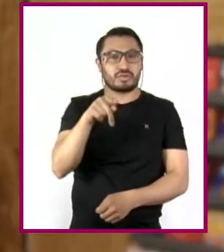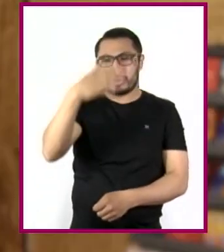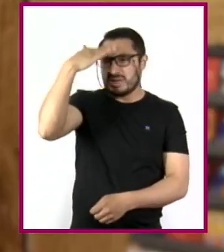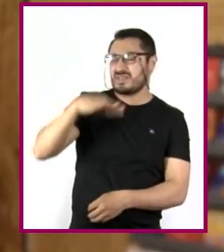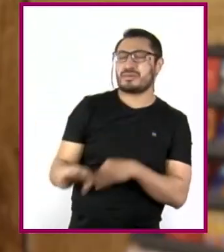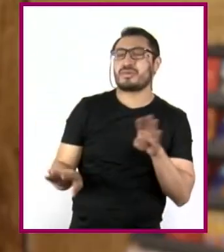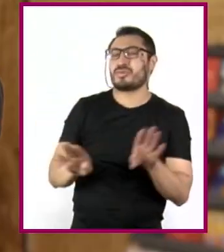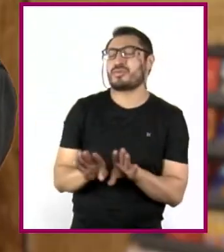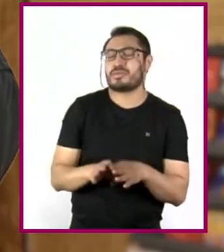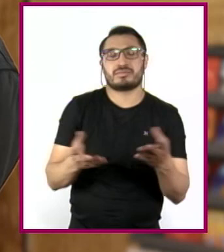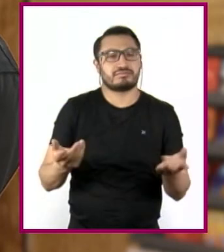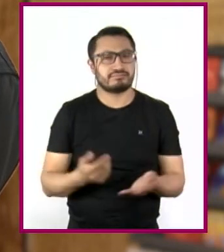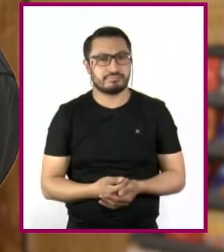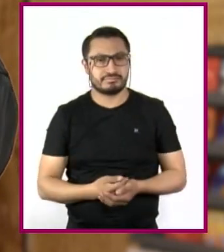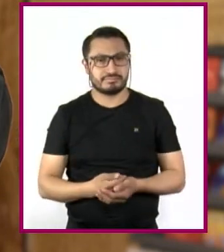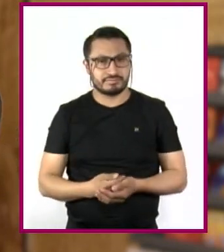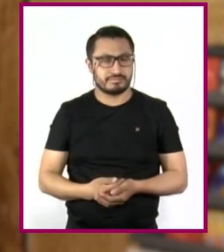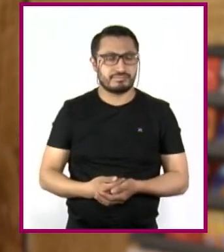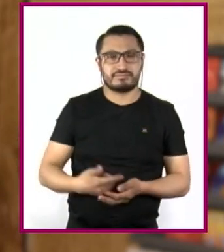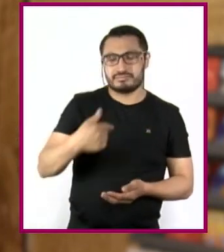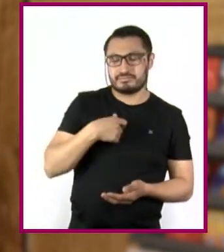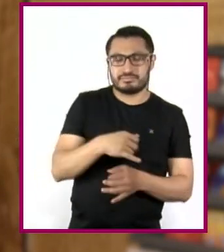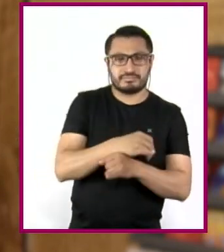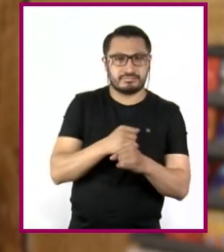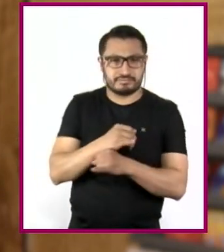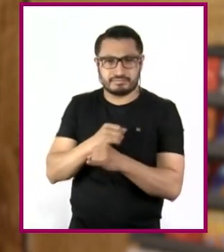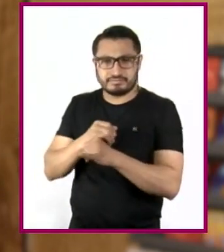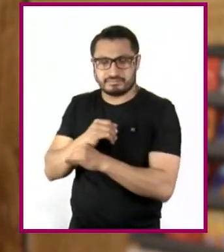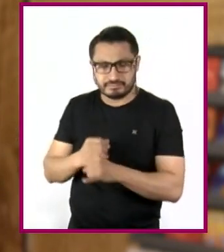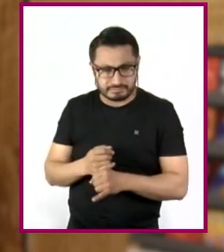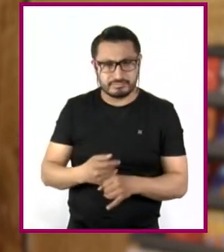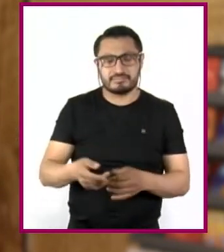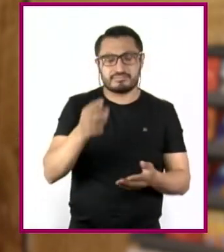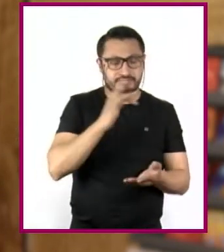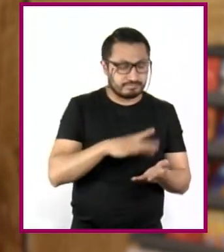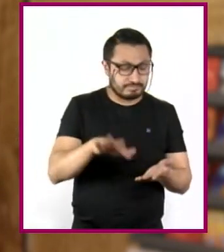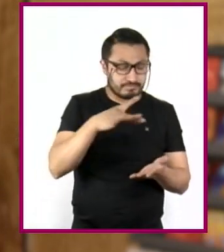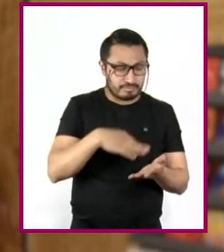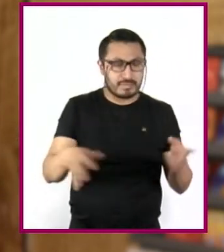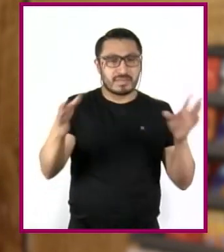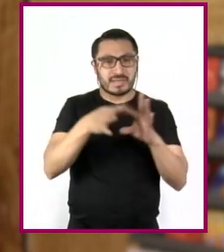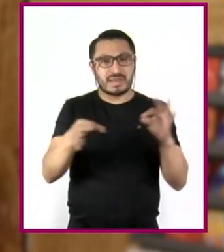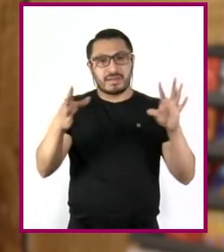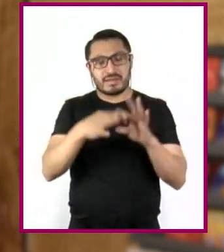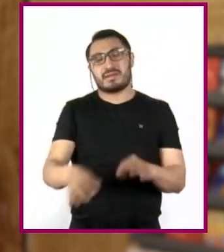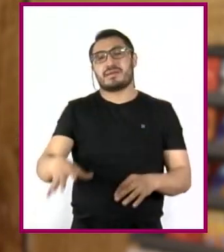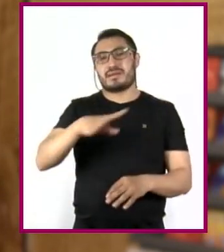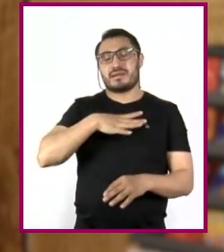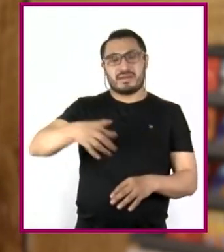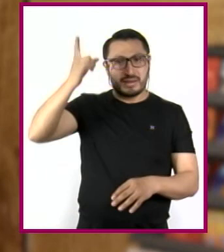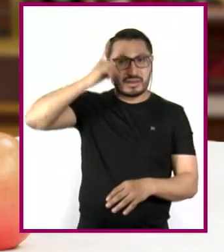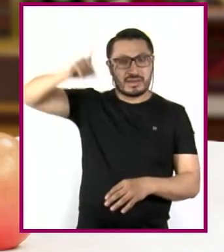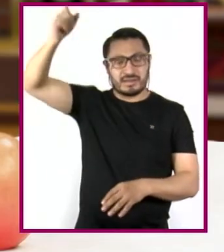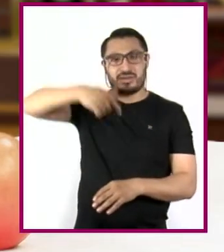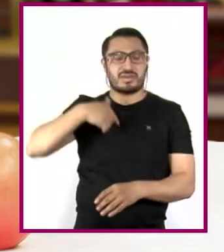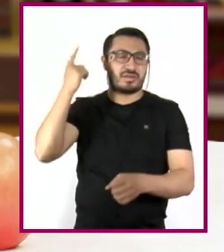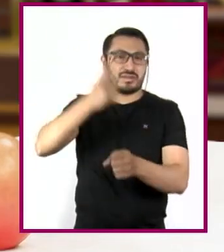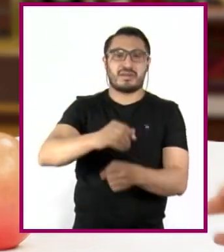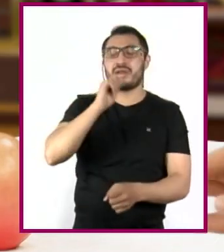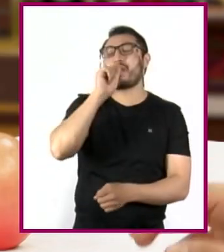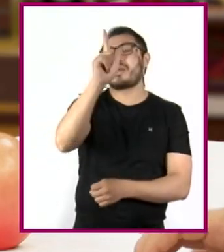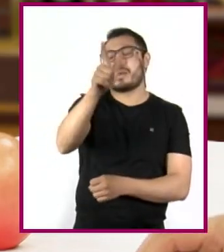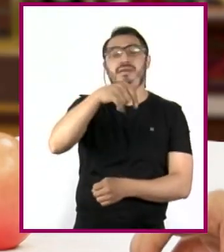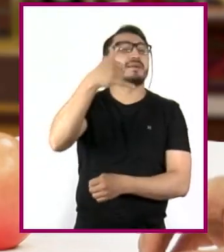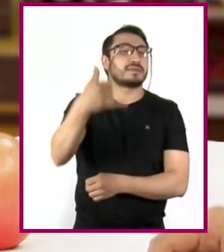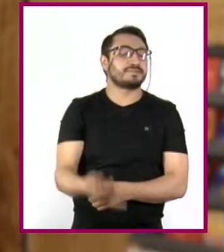esto? Ah, me puse a investigar para buscar argumentos a favor de la existencia de Dios y me topé con el alma.